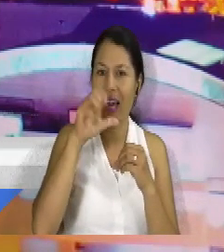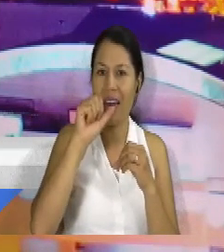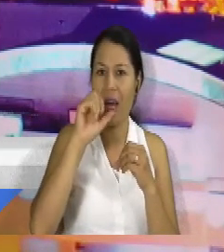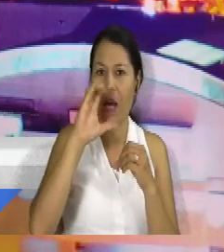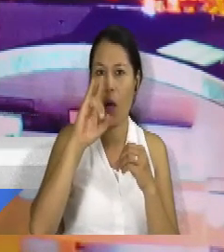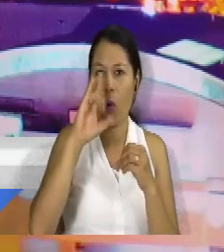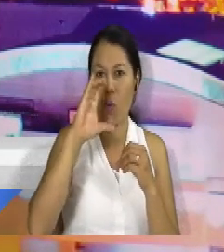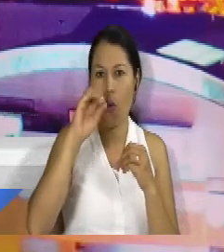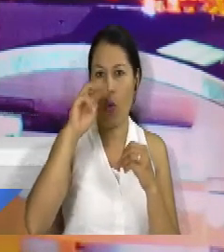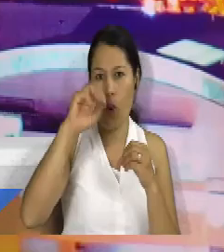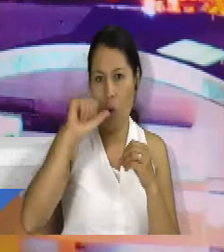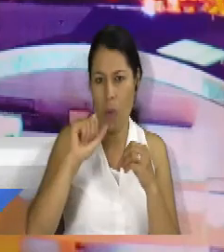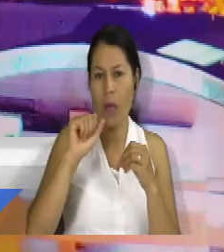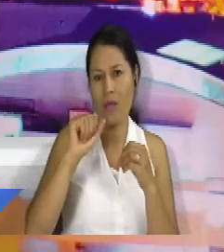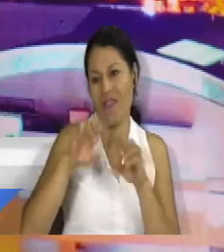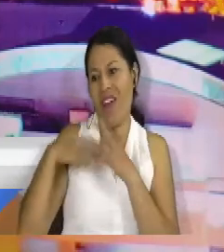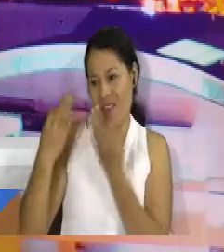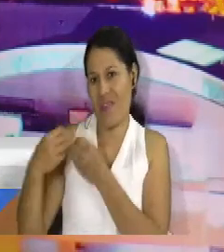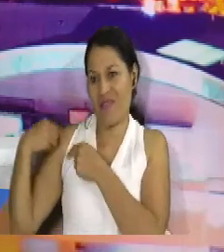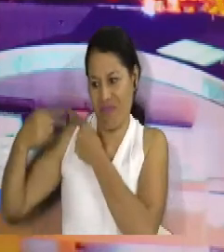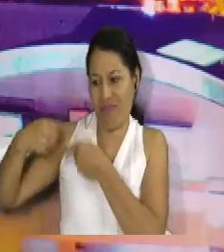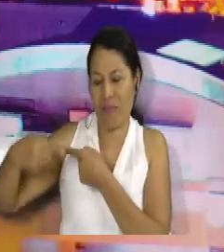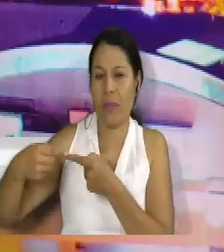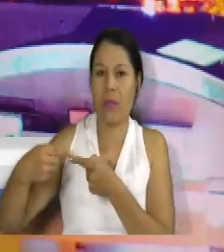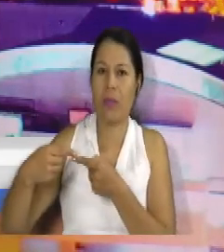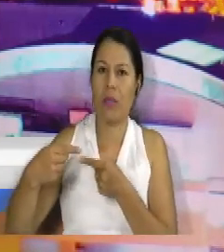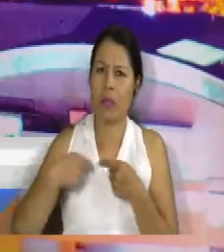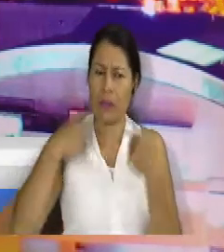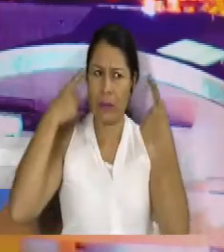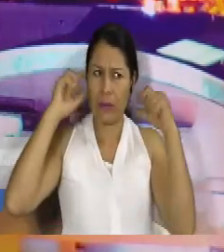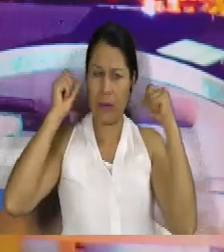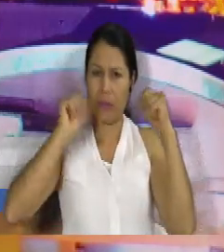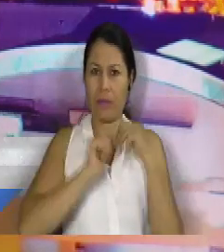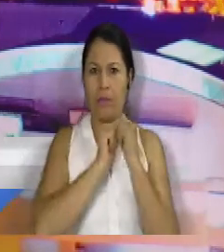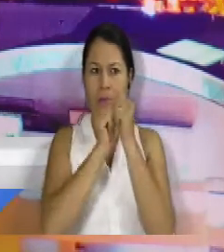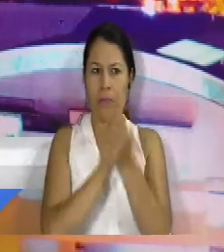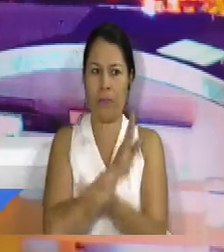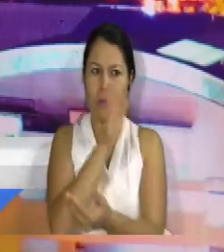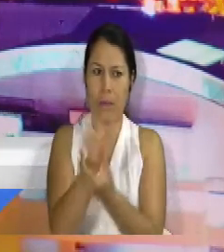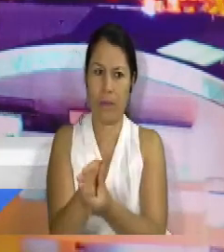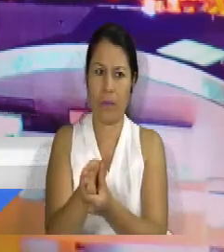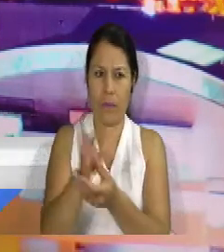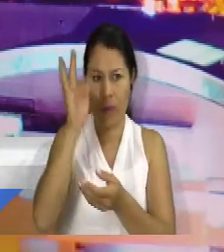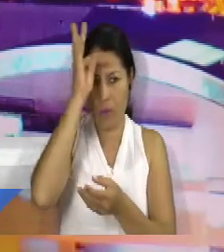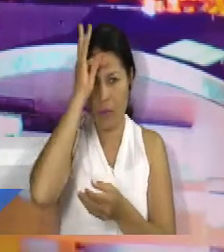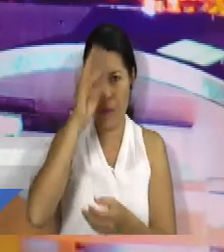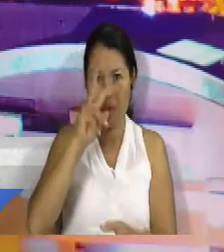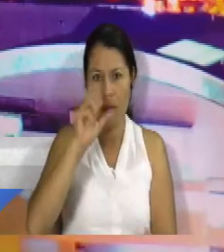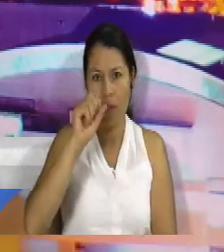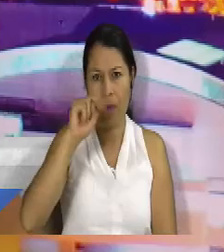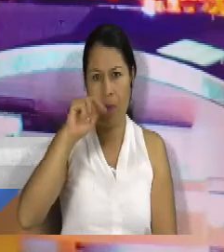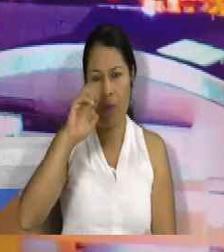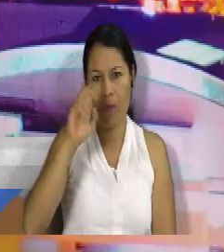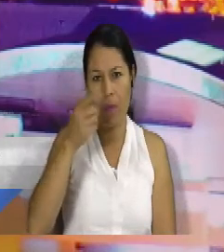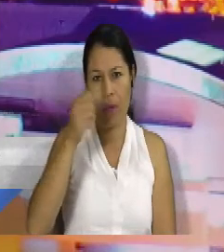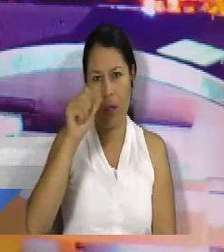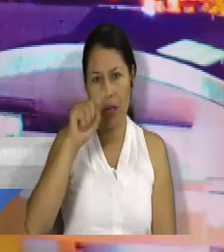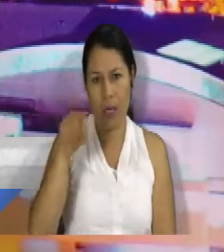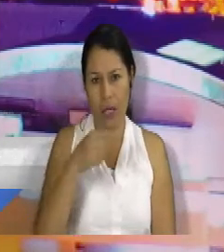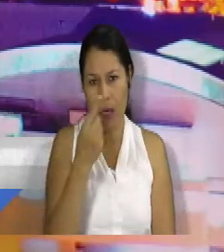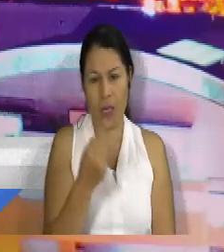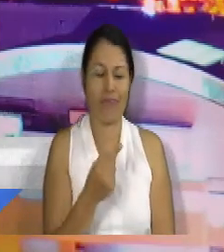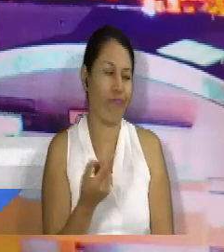preocupado, fuimos donde el doctor Vanegas, en la clínica acá muy importante de la ciudad. Ya murió él. Sí, un gran